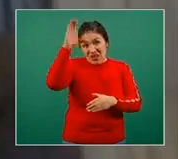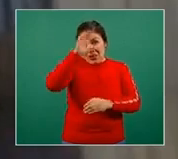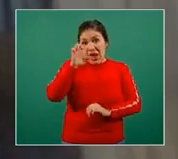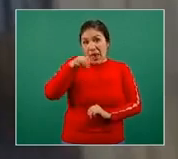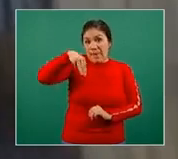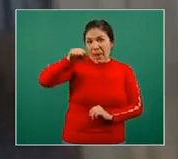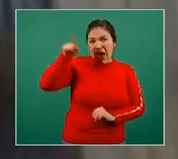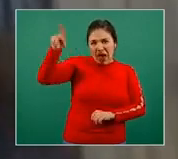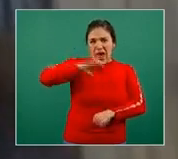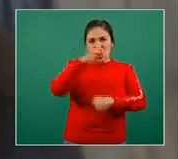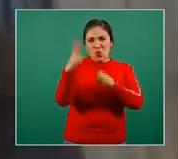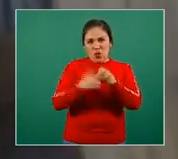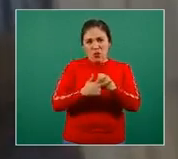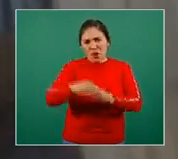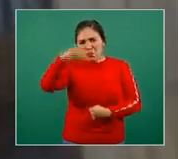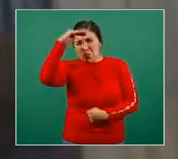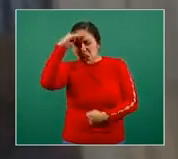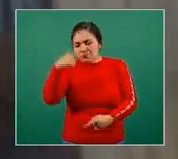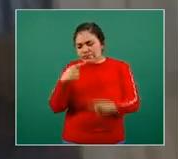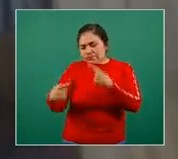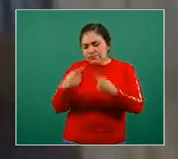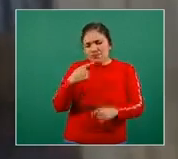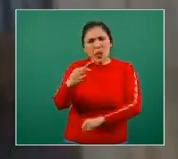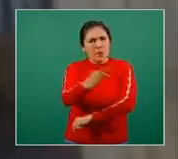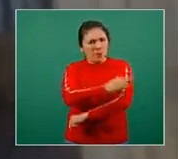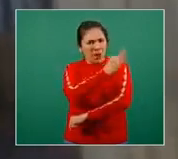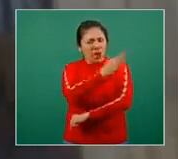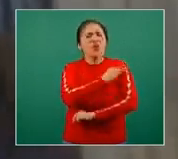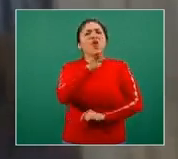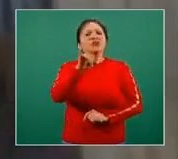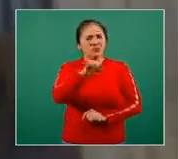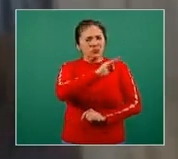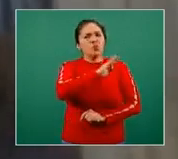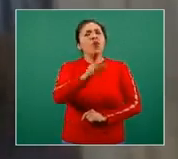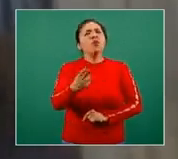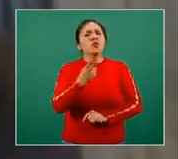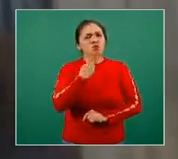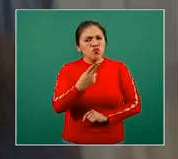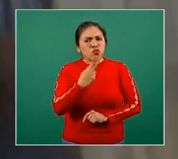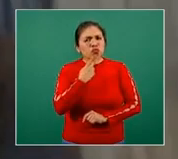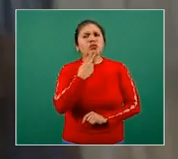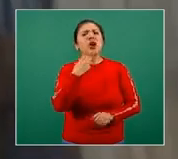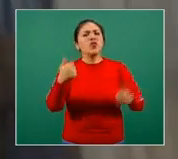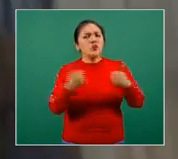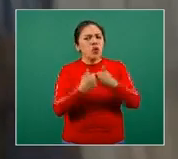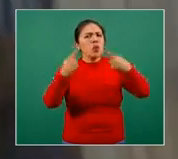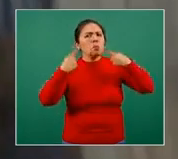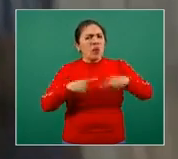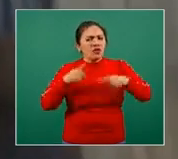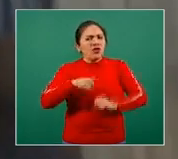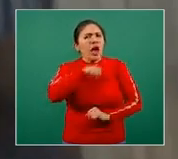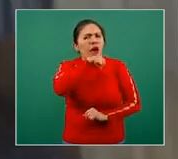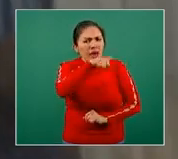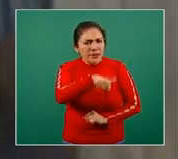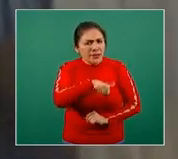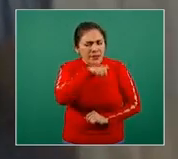EMA consideraron que la vacuna se puede utilizar en adultos mayores.